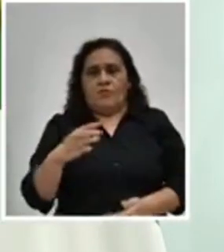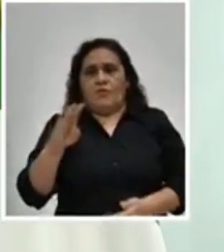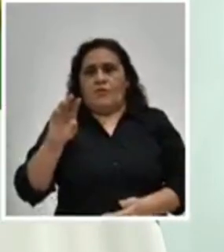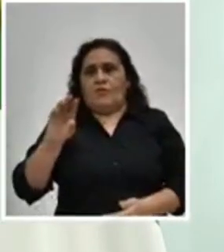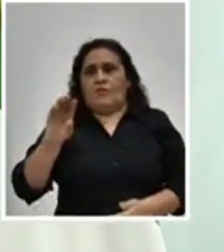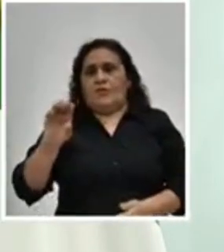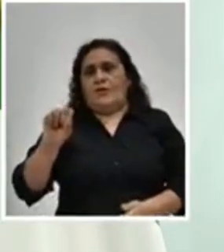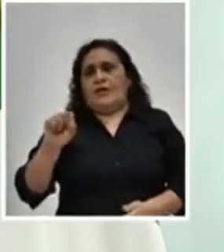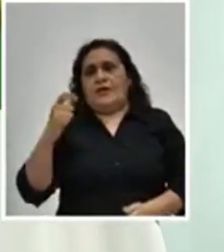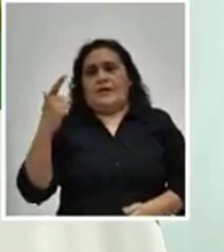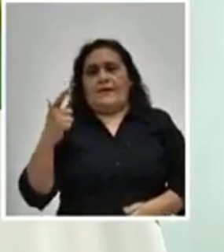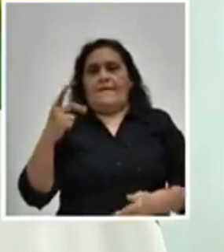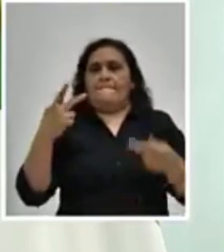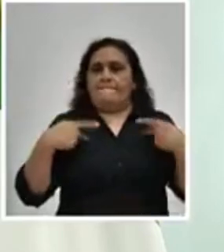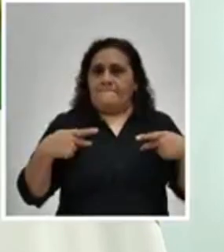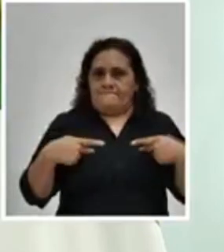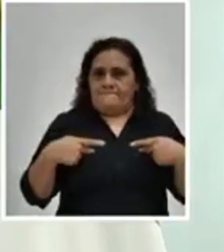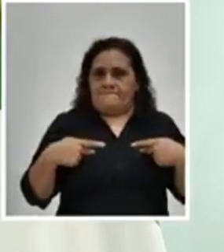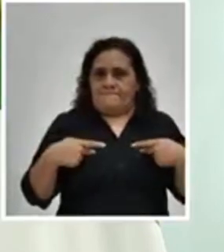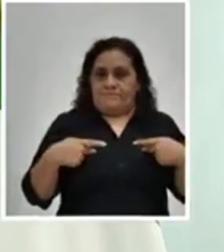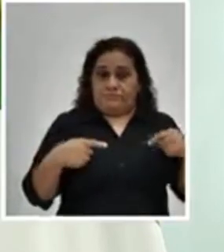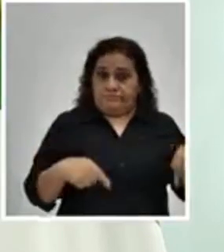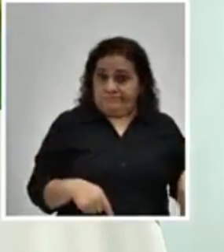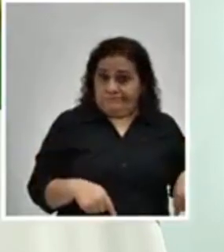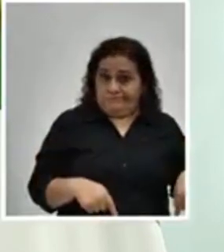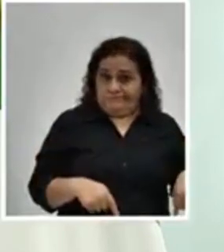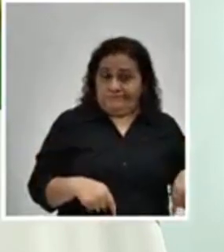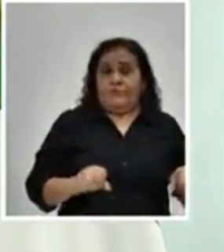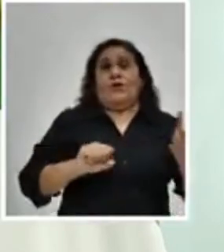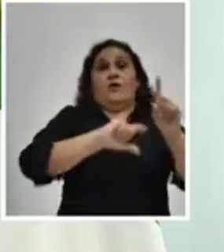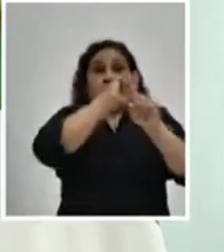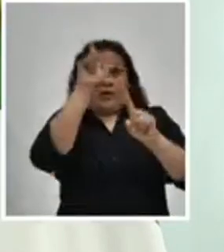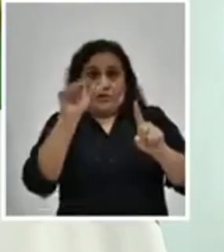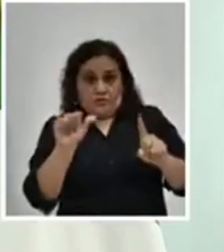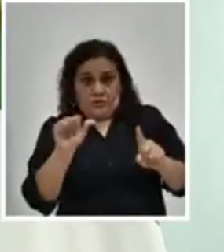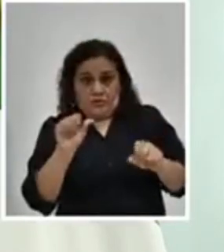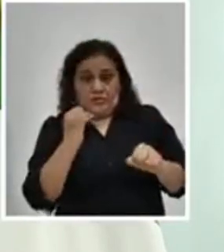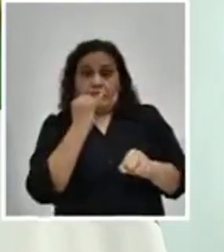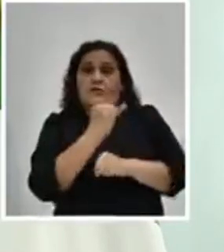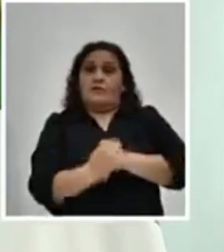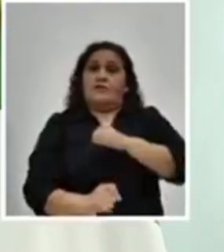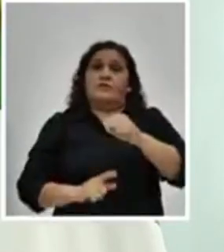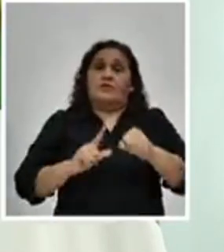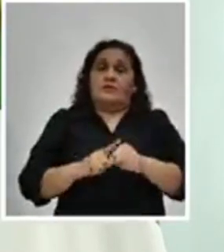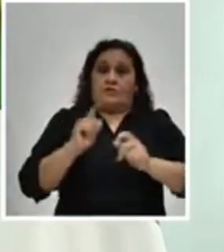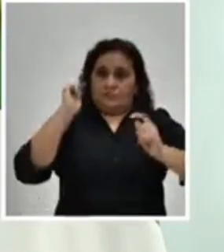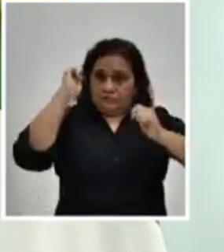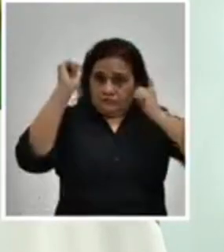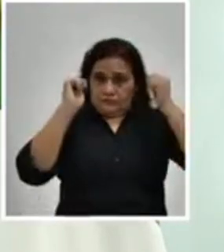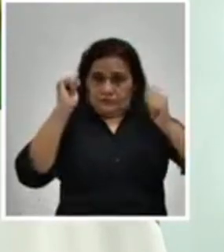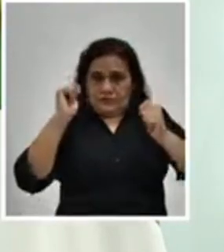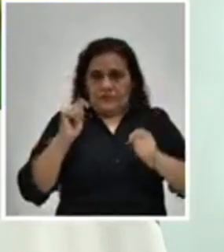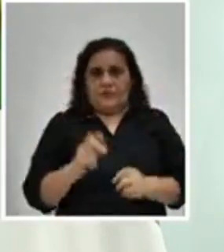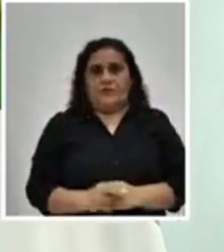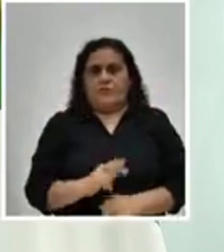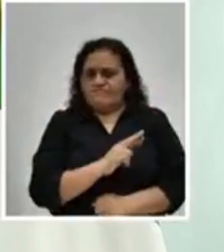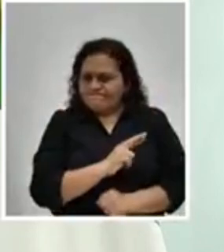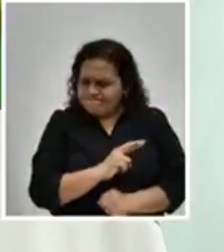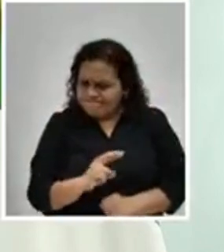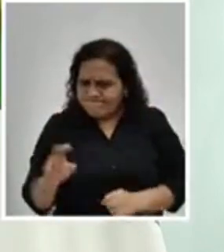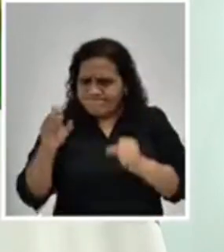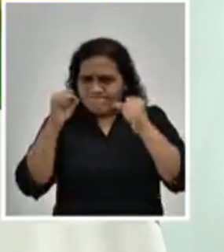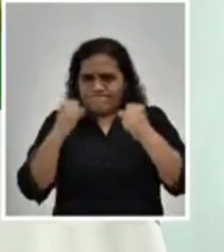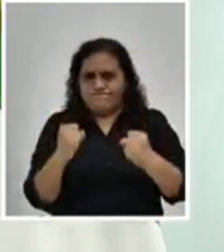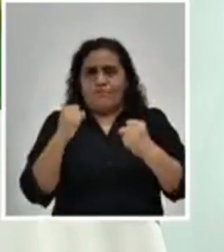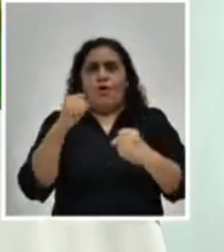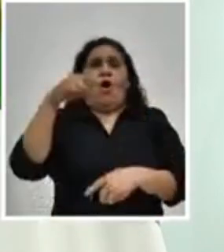2.417.967 visitantes locales, nacionales e internacionales, lo que nos ratifica que